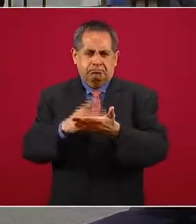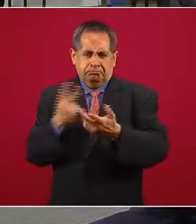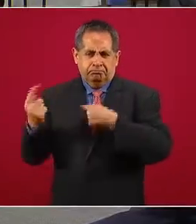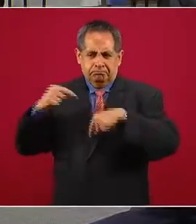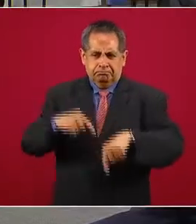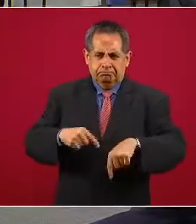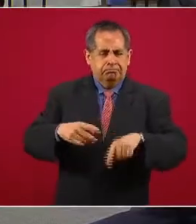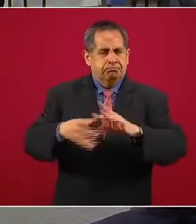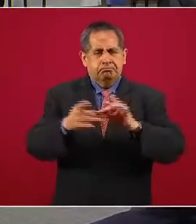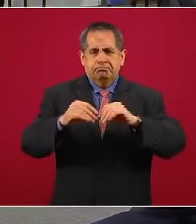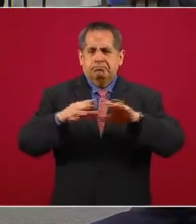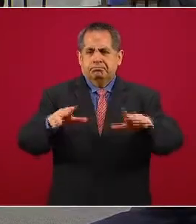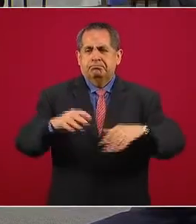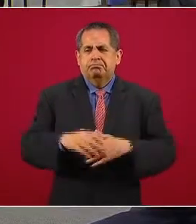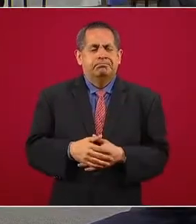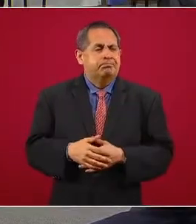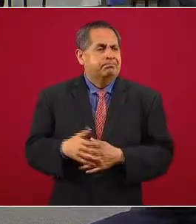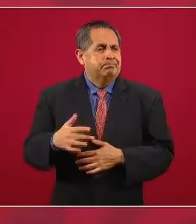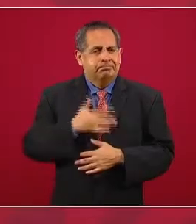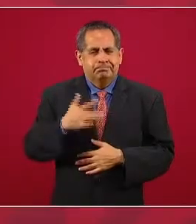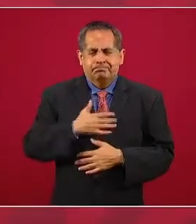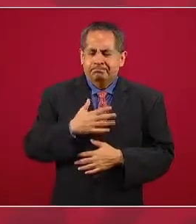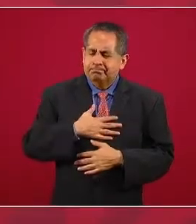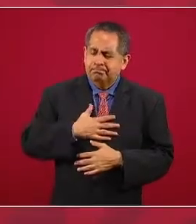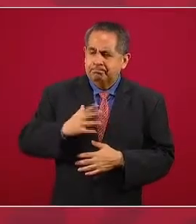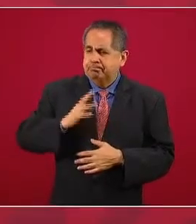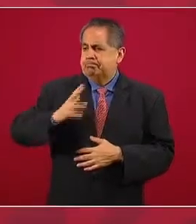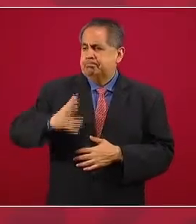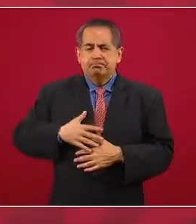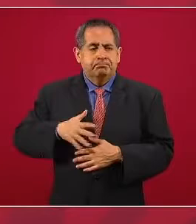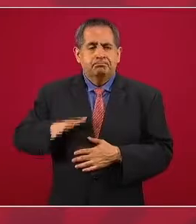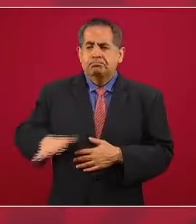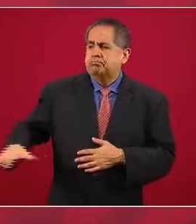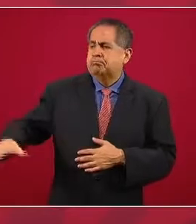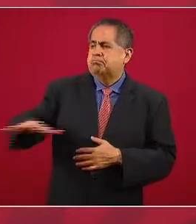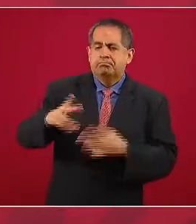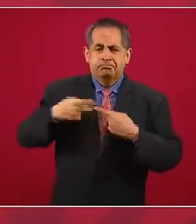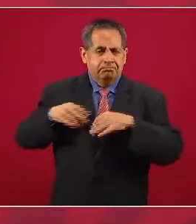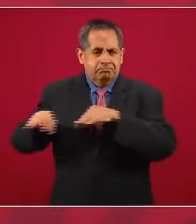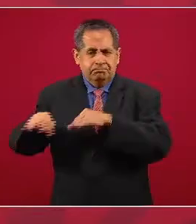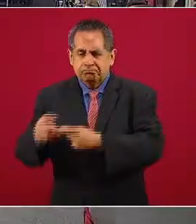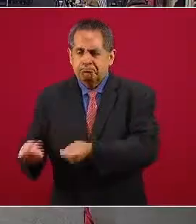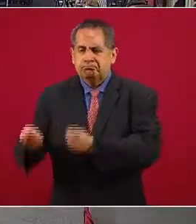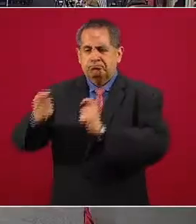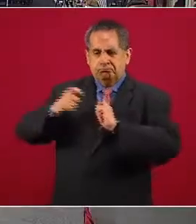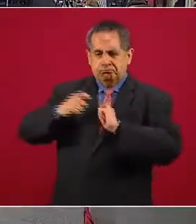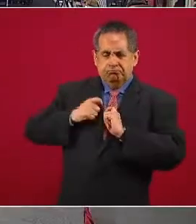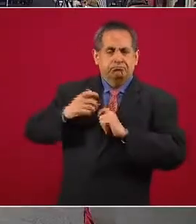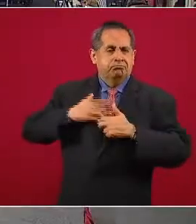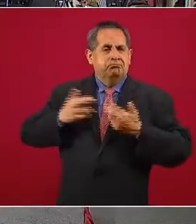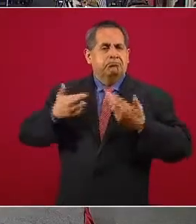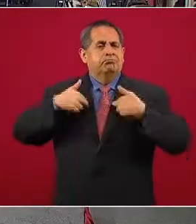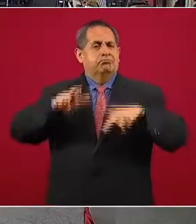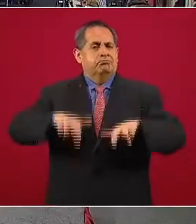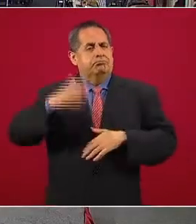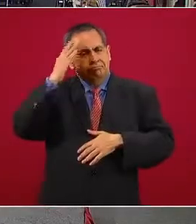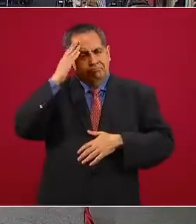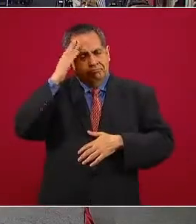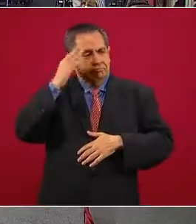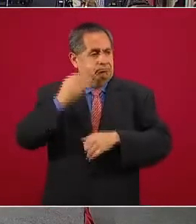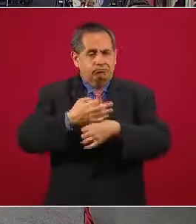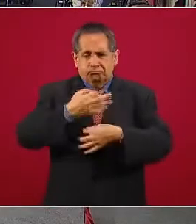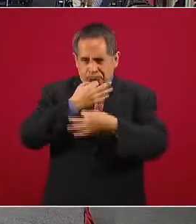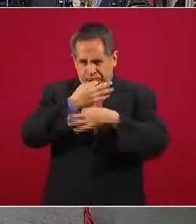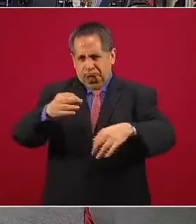estar, siente uno el orgullo de representar a los trabajadores. Y yo desde aquí les